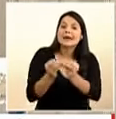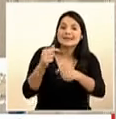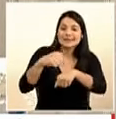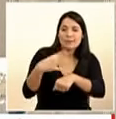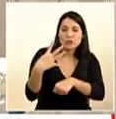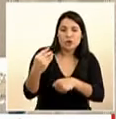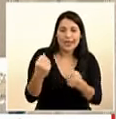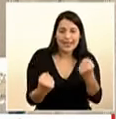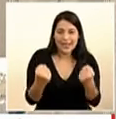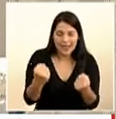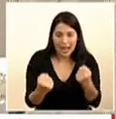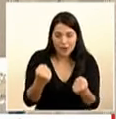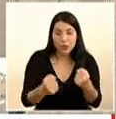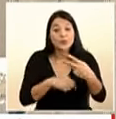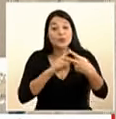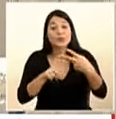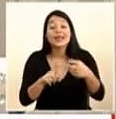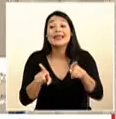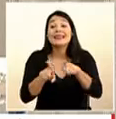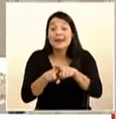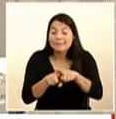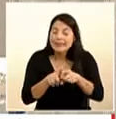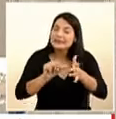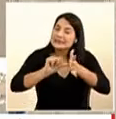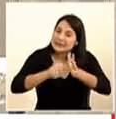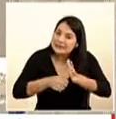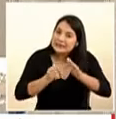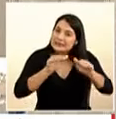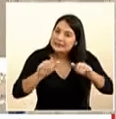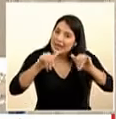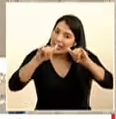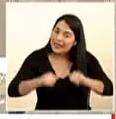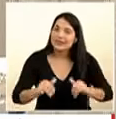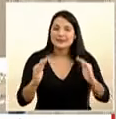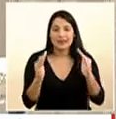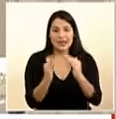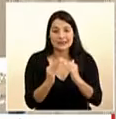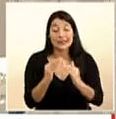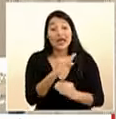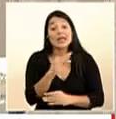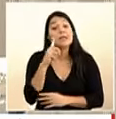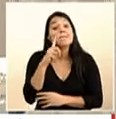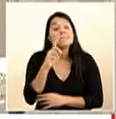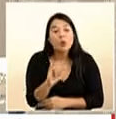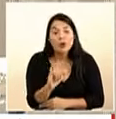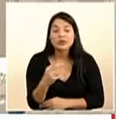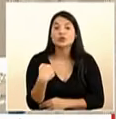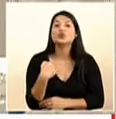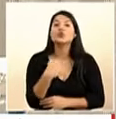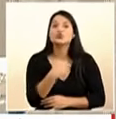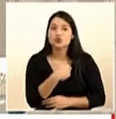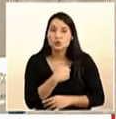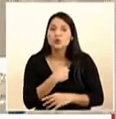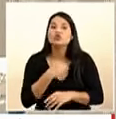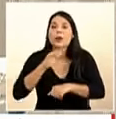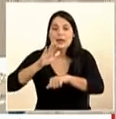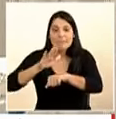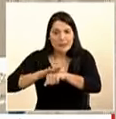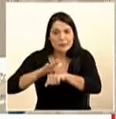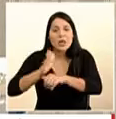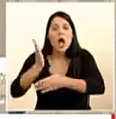mensaje para la población a no salir a quedarnos en casa y por eso se han establecido también las excepciones entre ellas